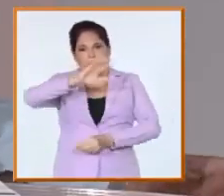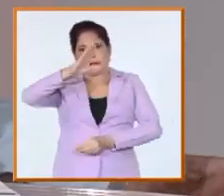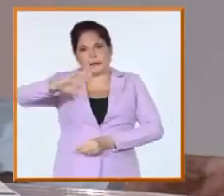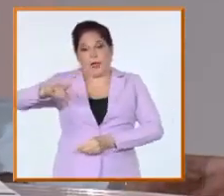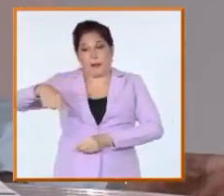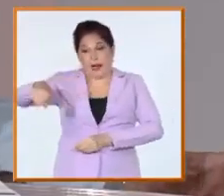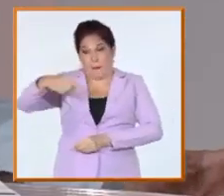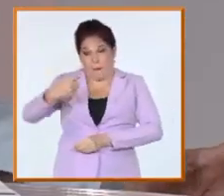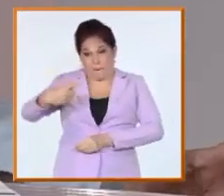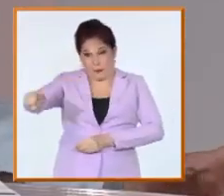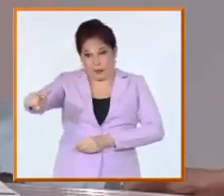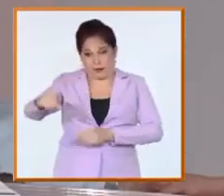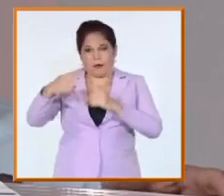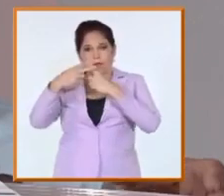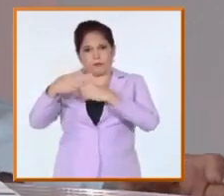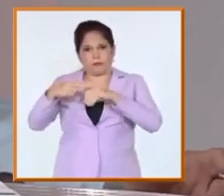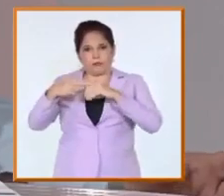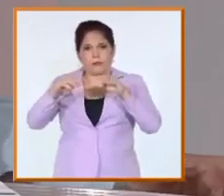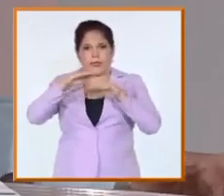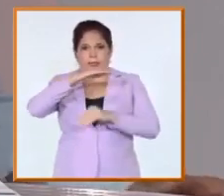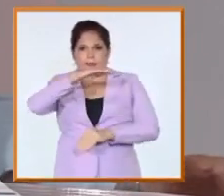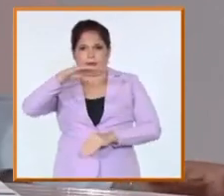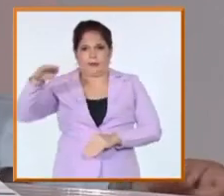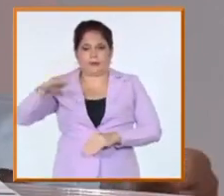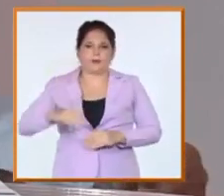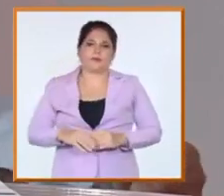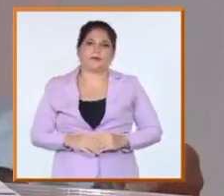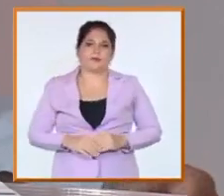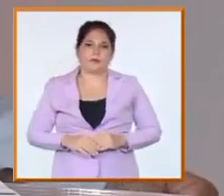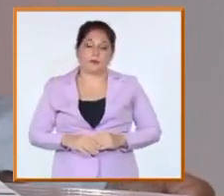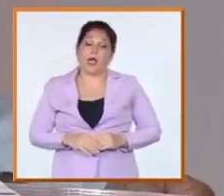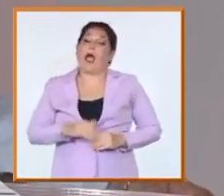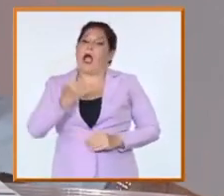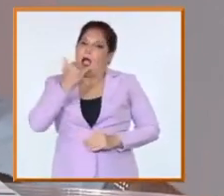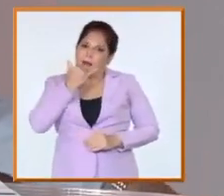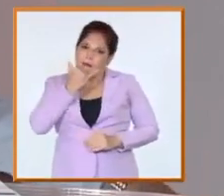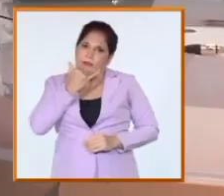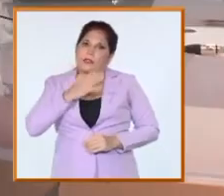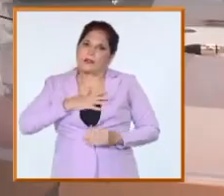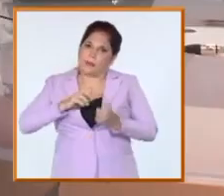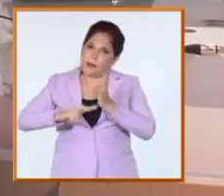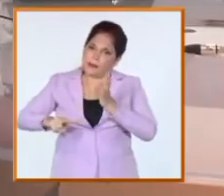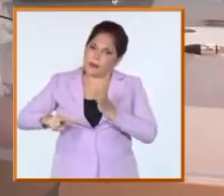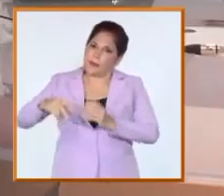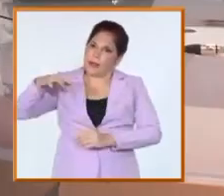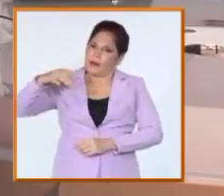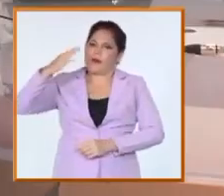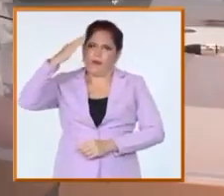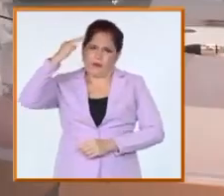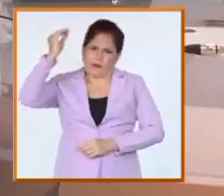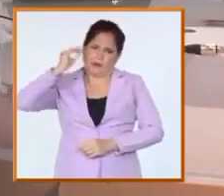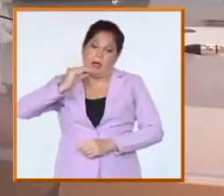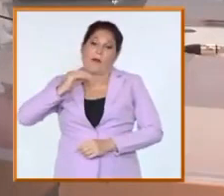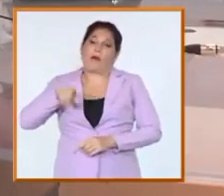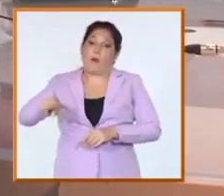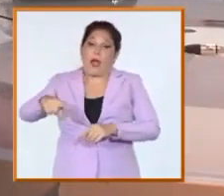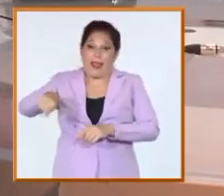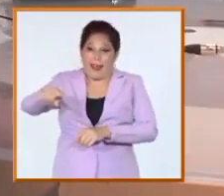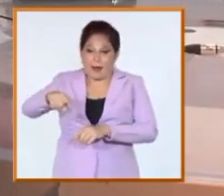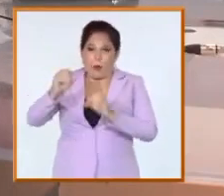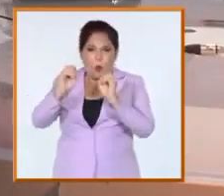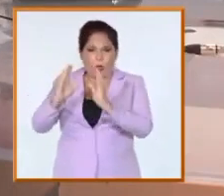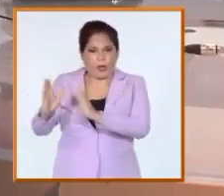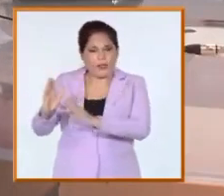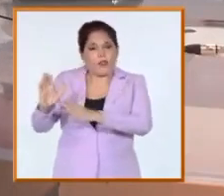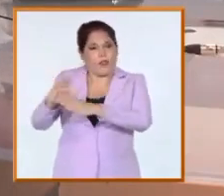pinas de Río tiene montado una estrategia el daño fue grande Ellos tienen montado su estrategia se tienen un nivel de organización